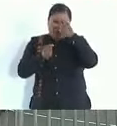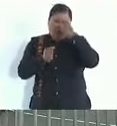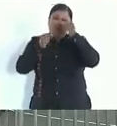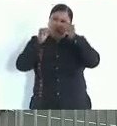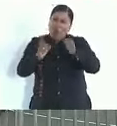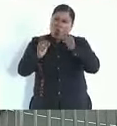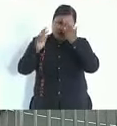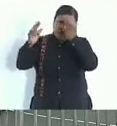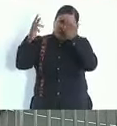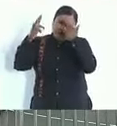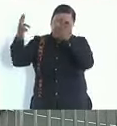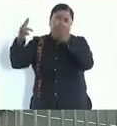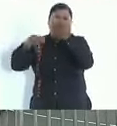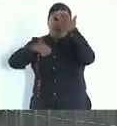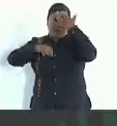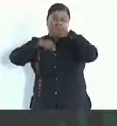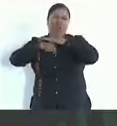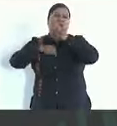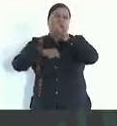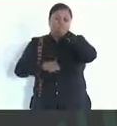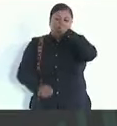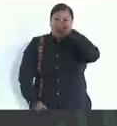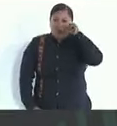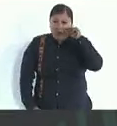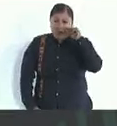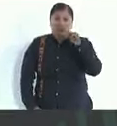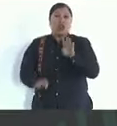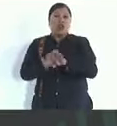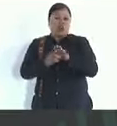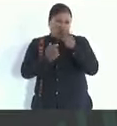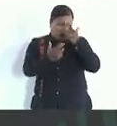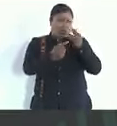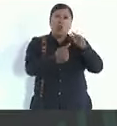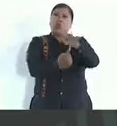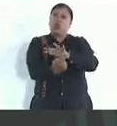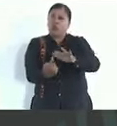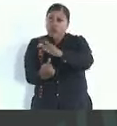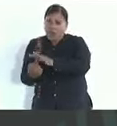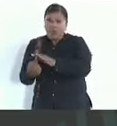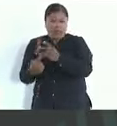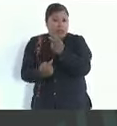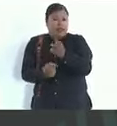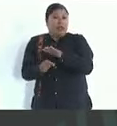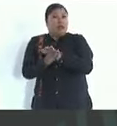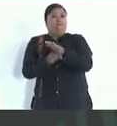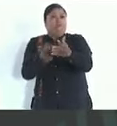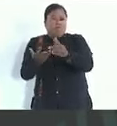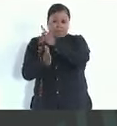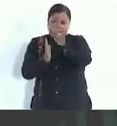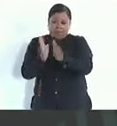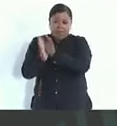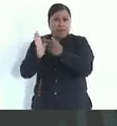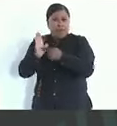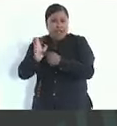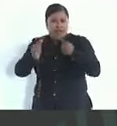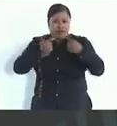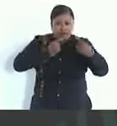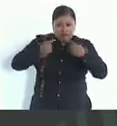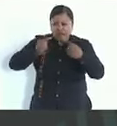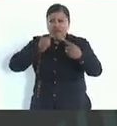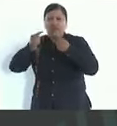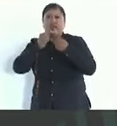para fortalecer la organización social comunitaria con el instrumento de la ley, el diálogo